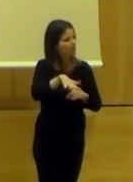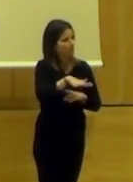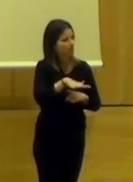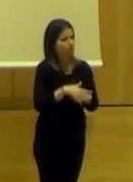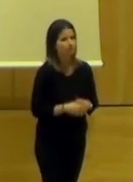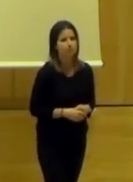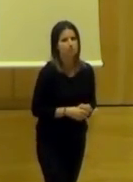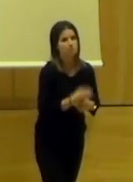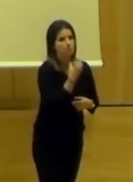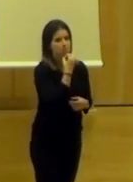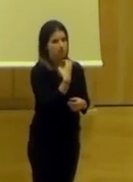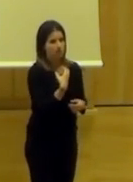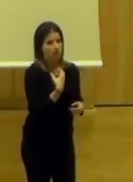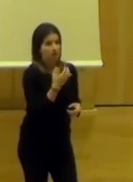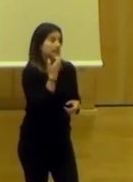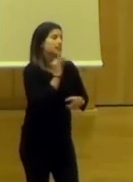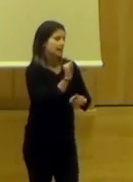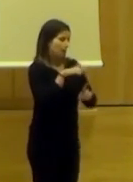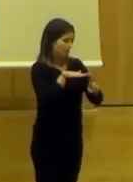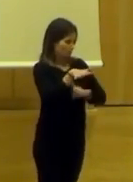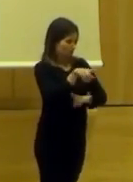barrio. Bueno, nosotros...